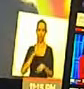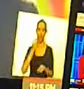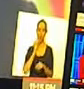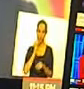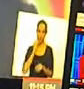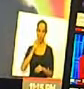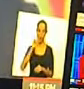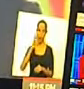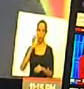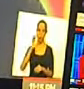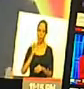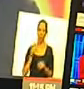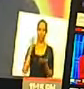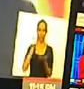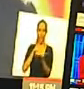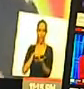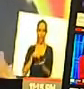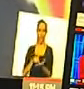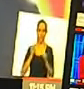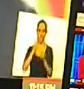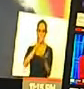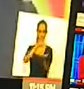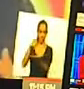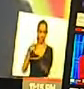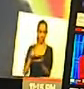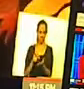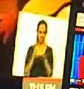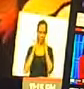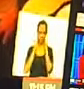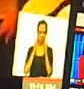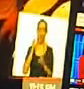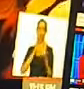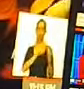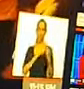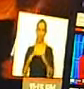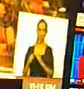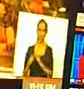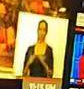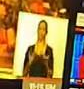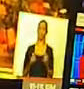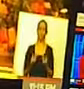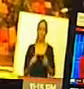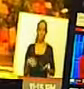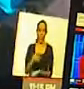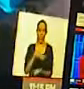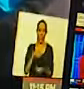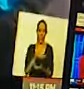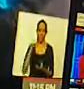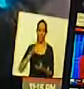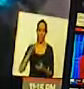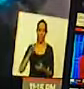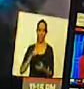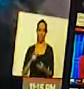OVE. Estamos aquí desplegados atendiendo a esta comunidad bastante afectada, bastante necesitada.